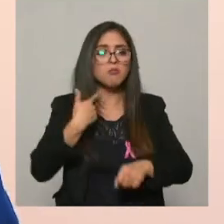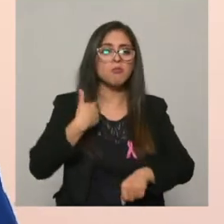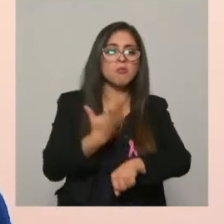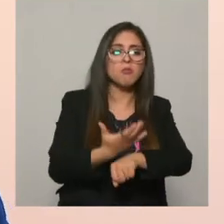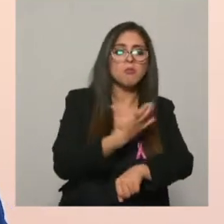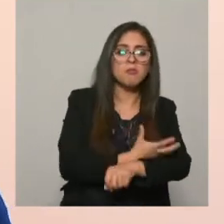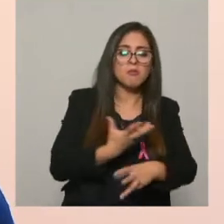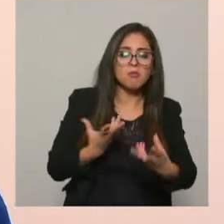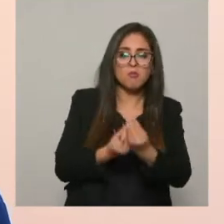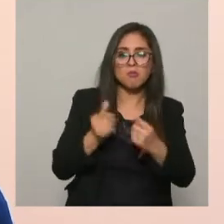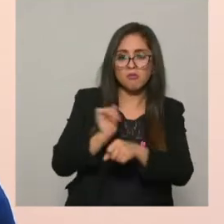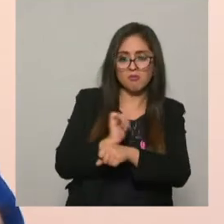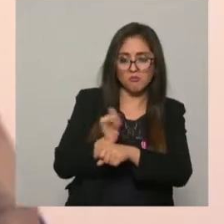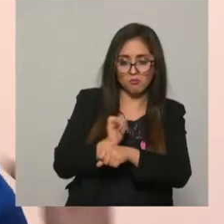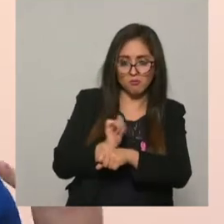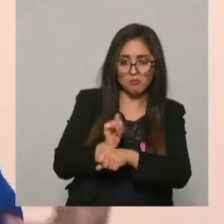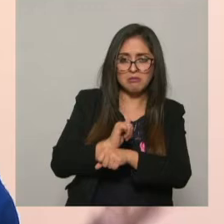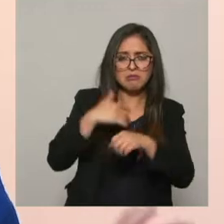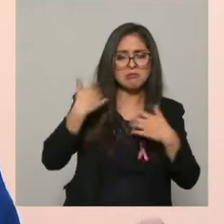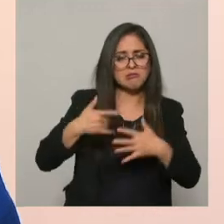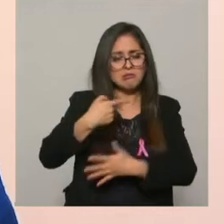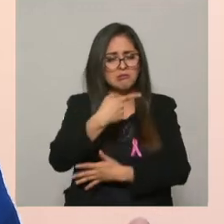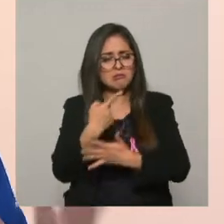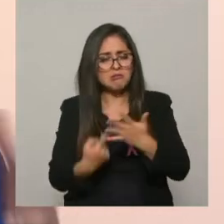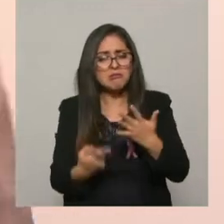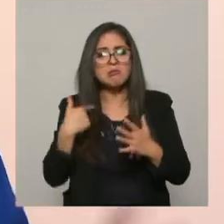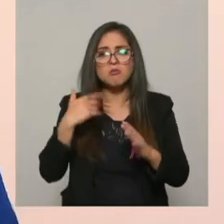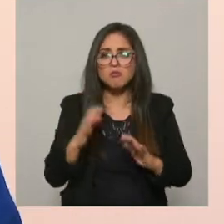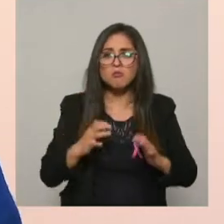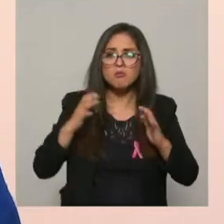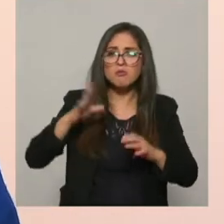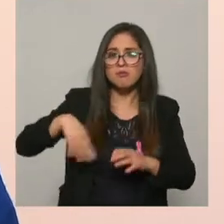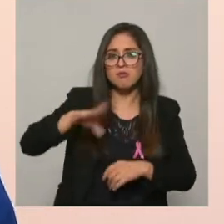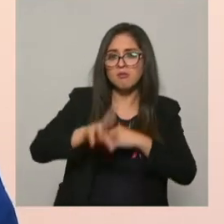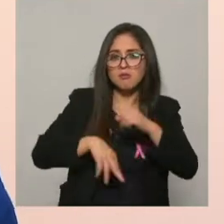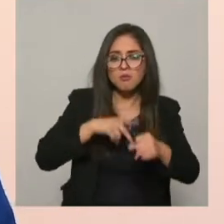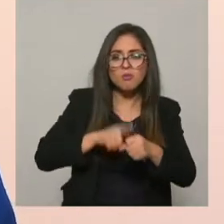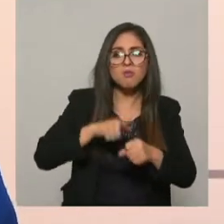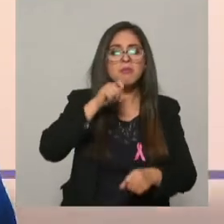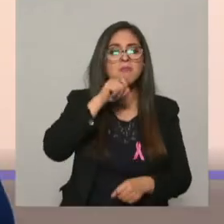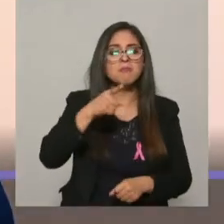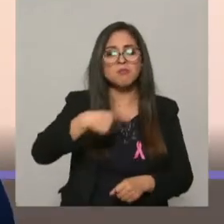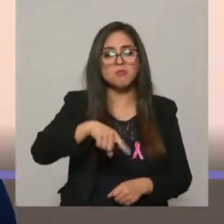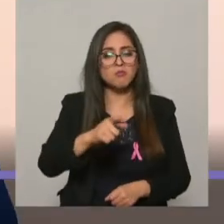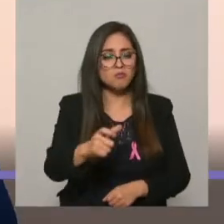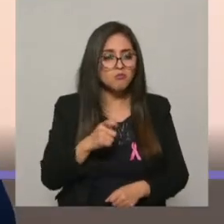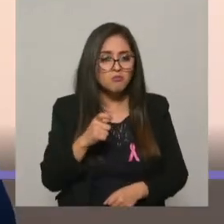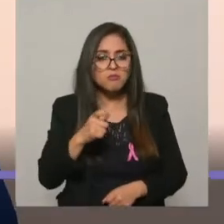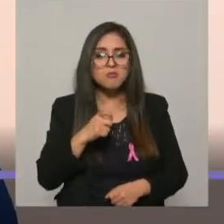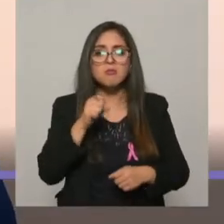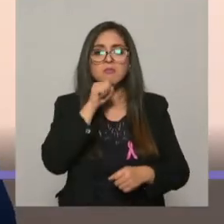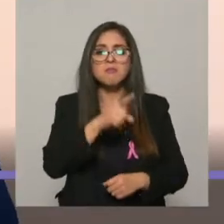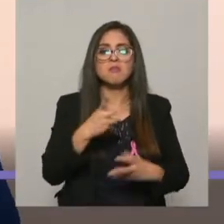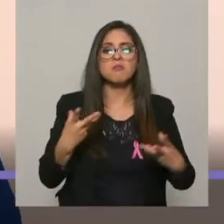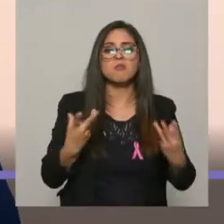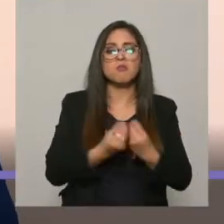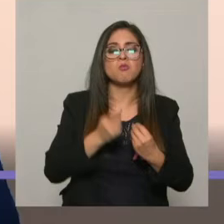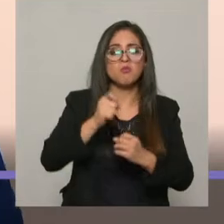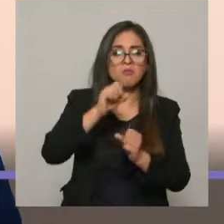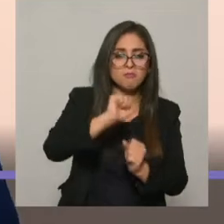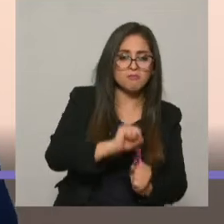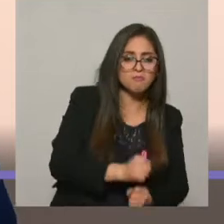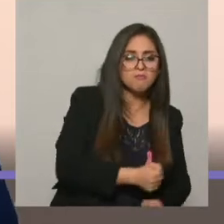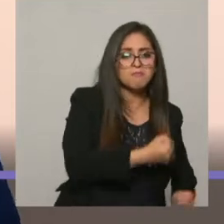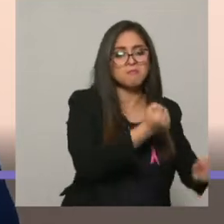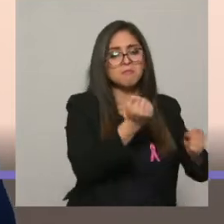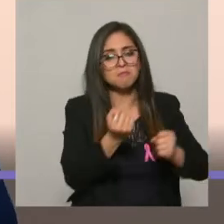actores y con también la naturaleza de Xochimilco y con la naturaleza del embarcadero, de la